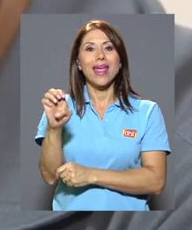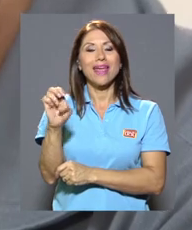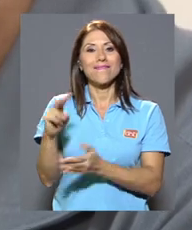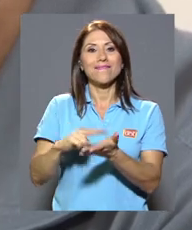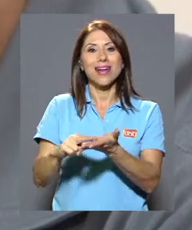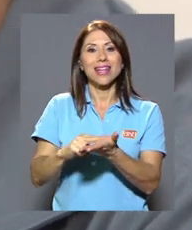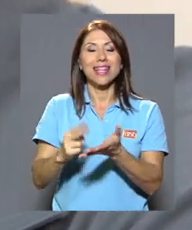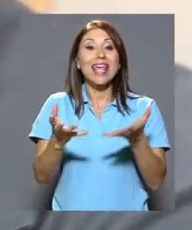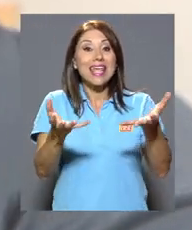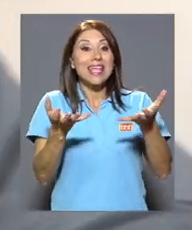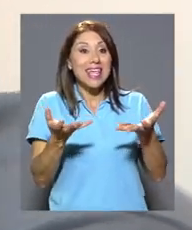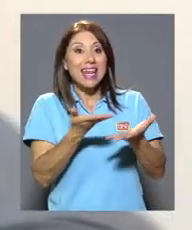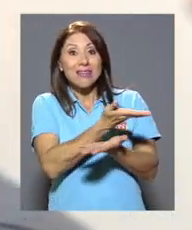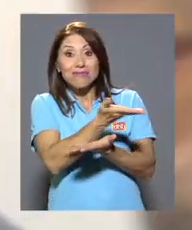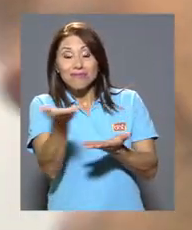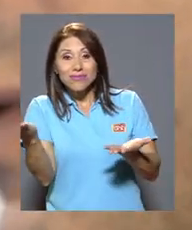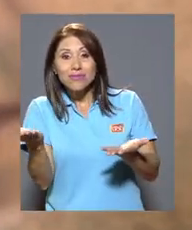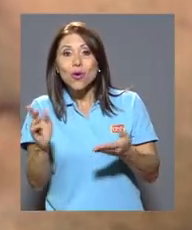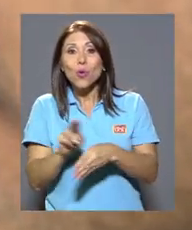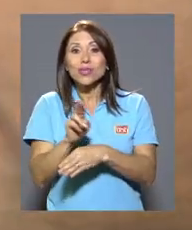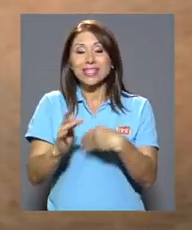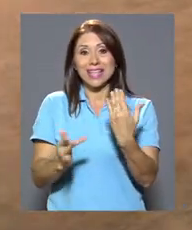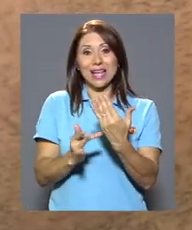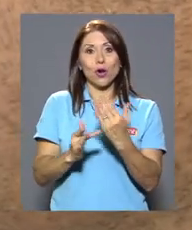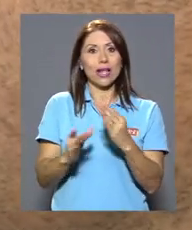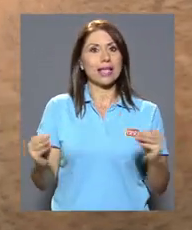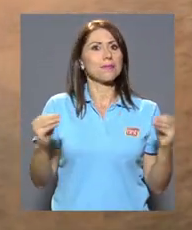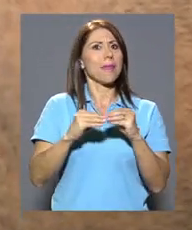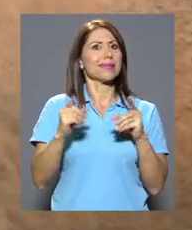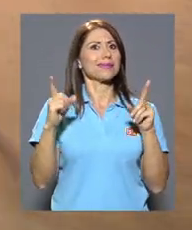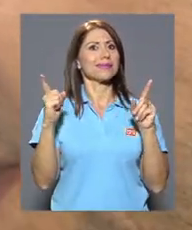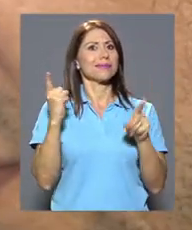use alternativas tecnológicas más amigables con el medio ambiente.